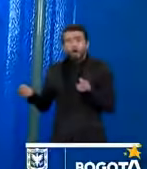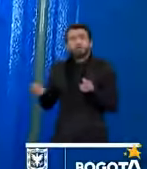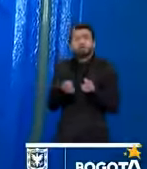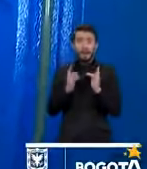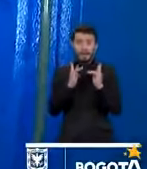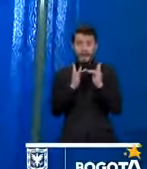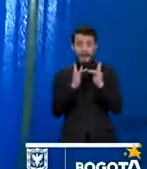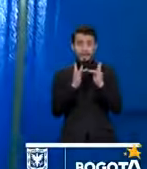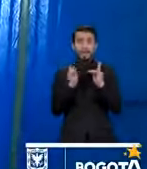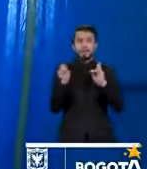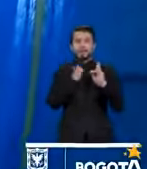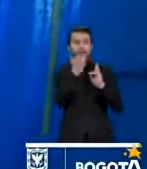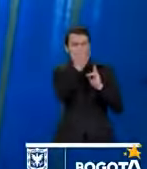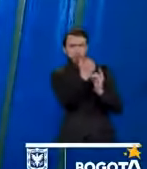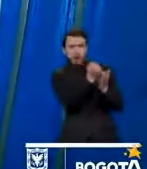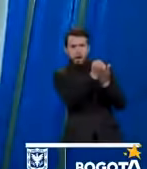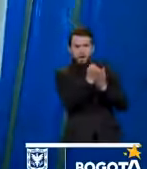alcaldesa,